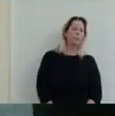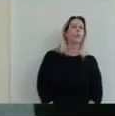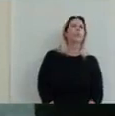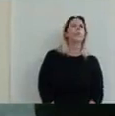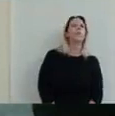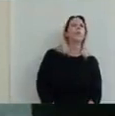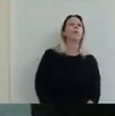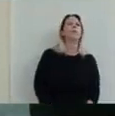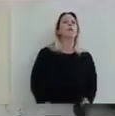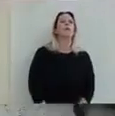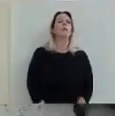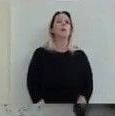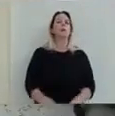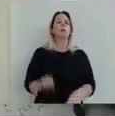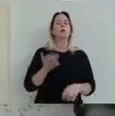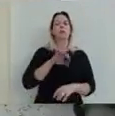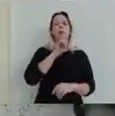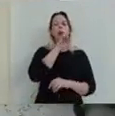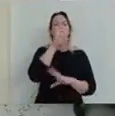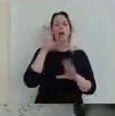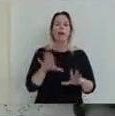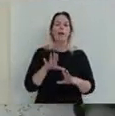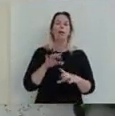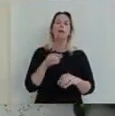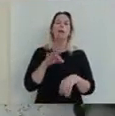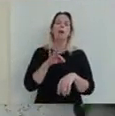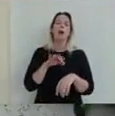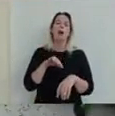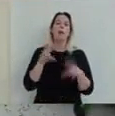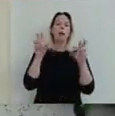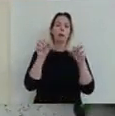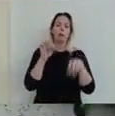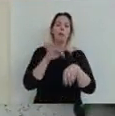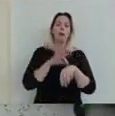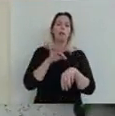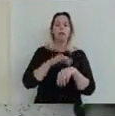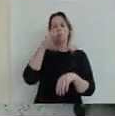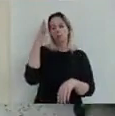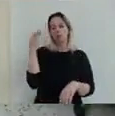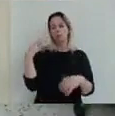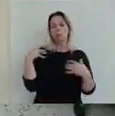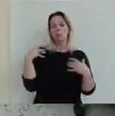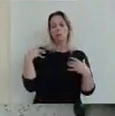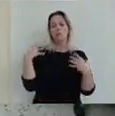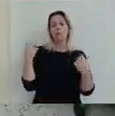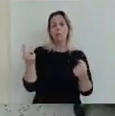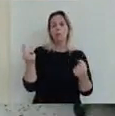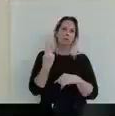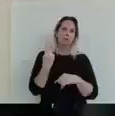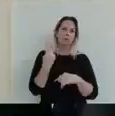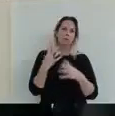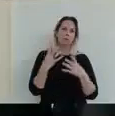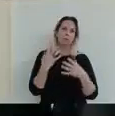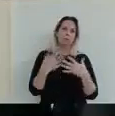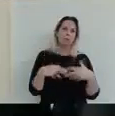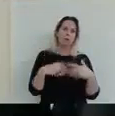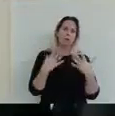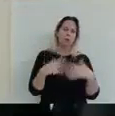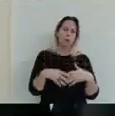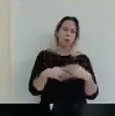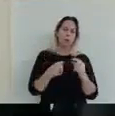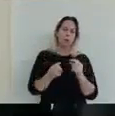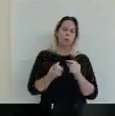eso. Concejal de Gaetano. Sí, señora Presidente, totalmente de acuerdo. Se tiene que tratar o bien